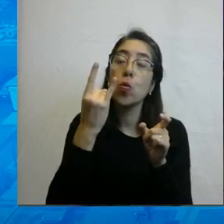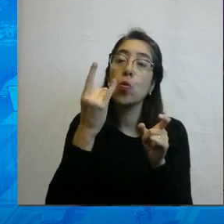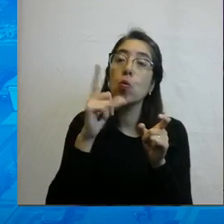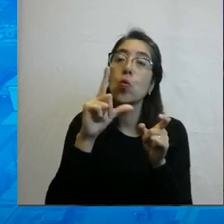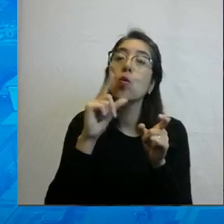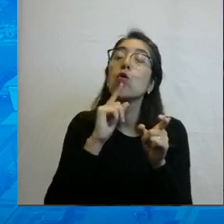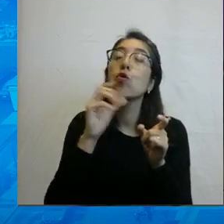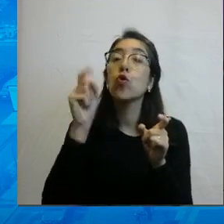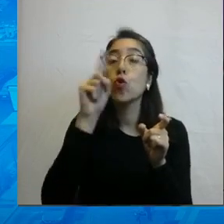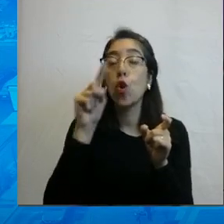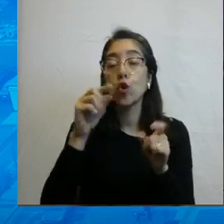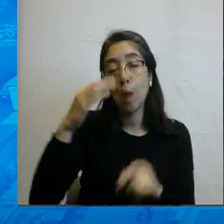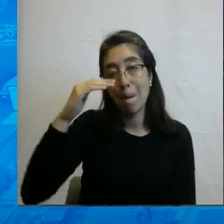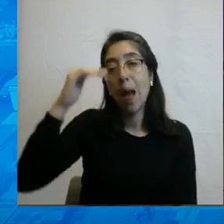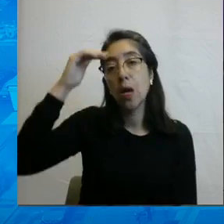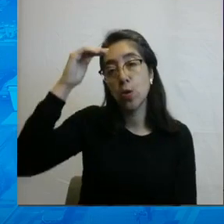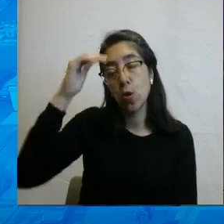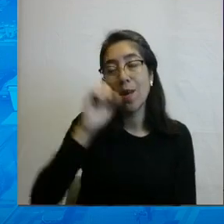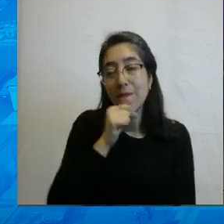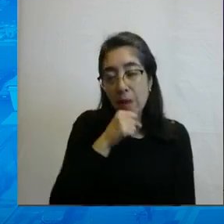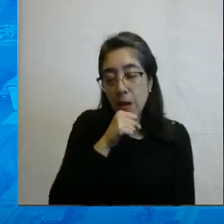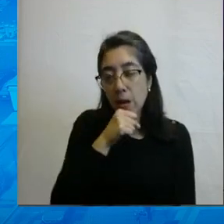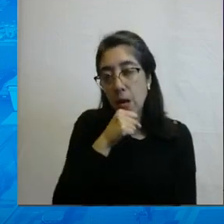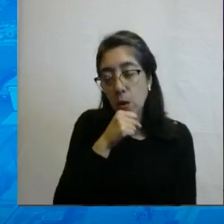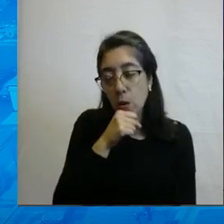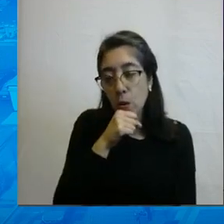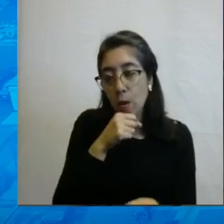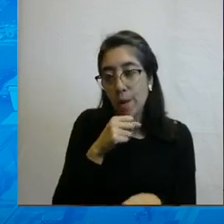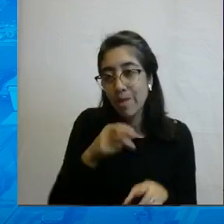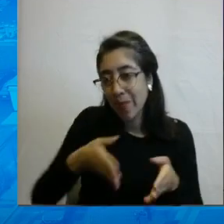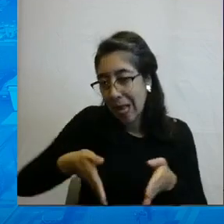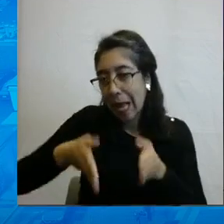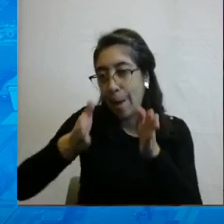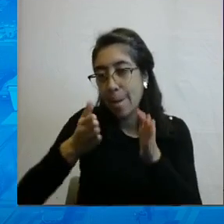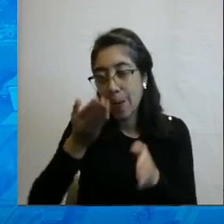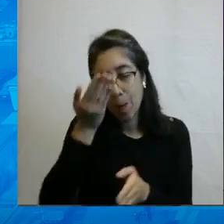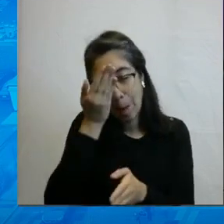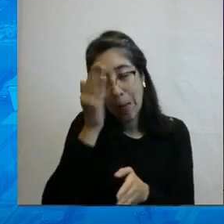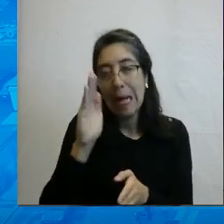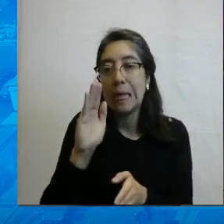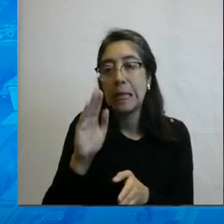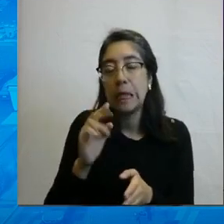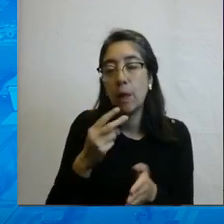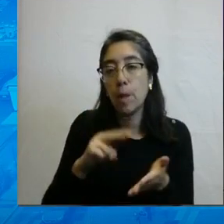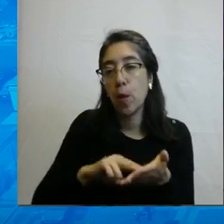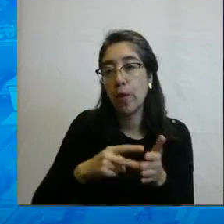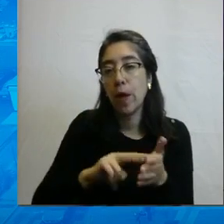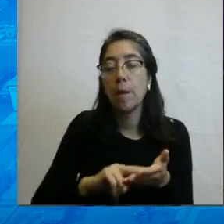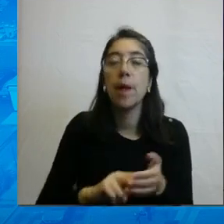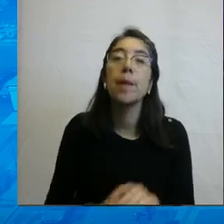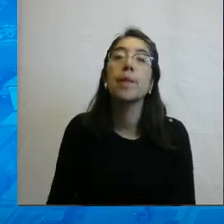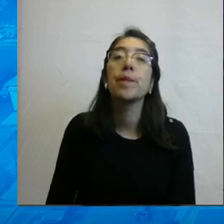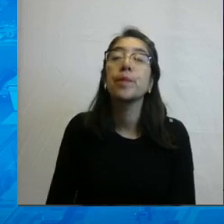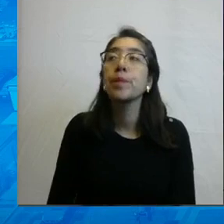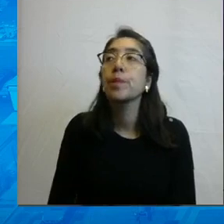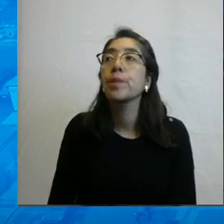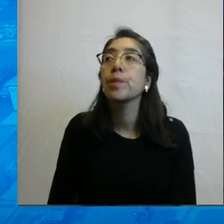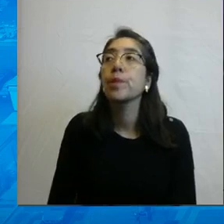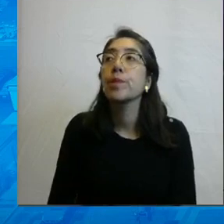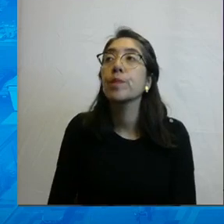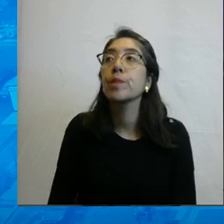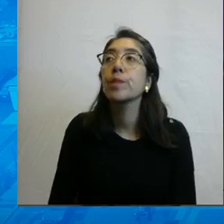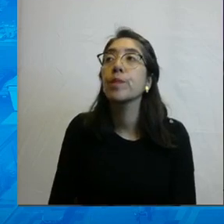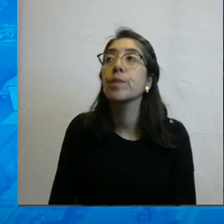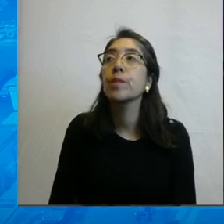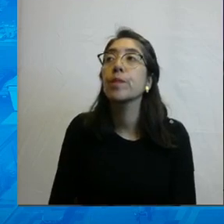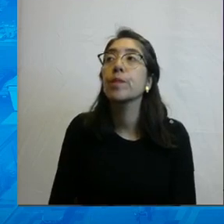caminos. Esos son mis puntos y, habiendo terminado entonces varios concejales, ¿sí?